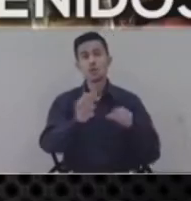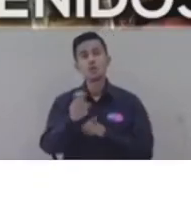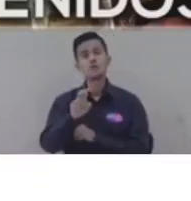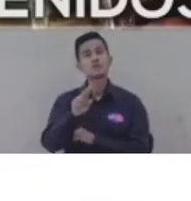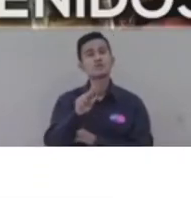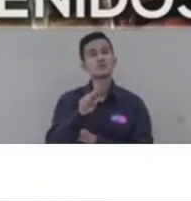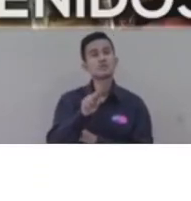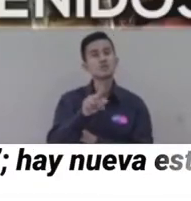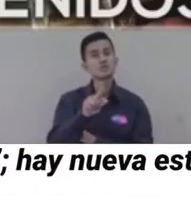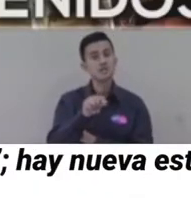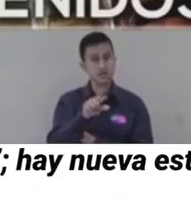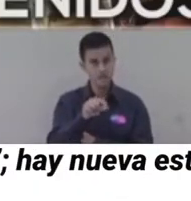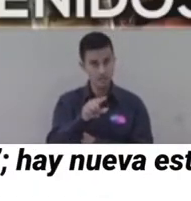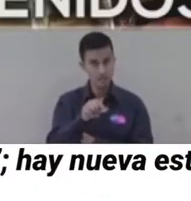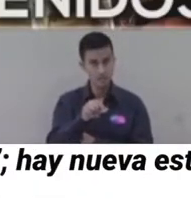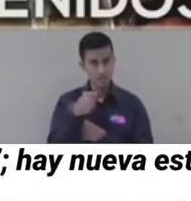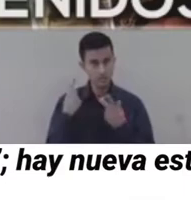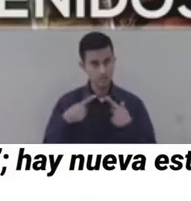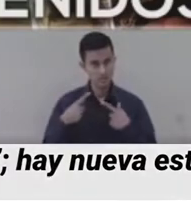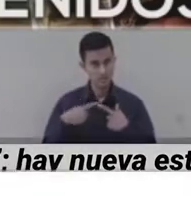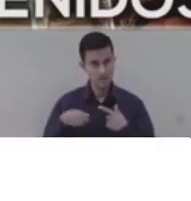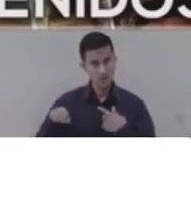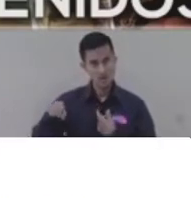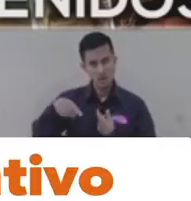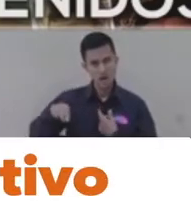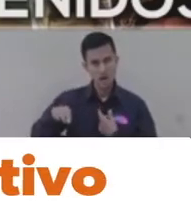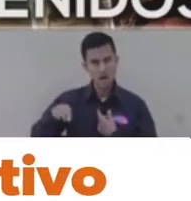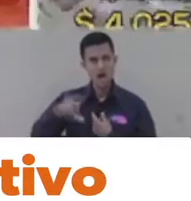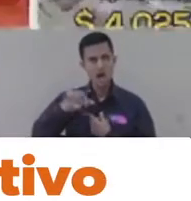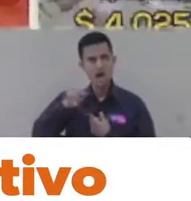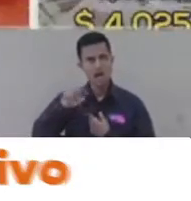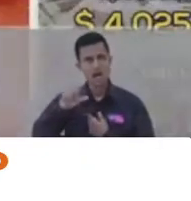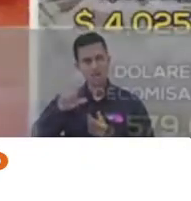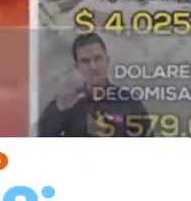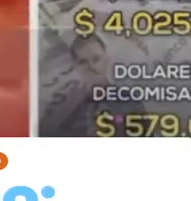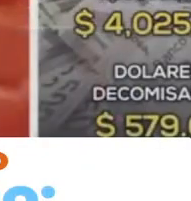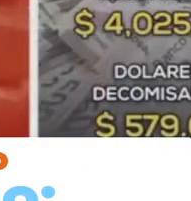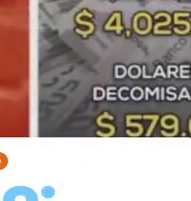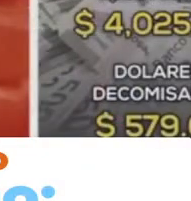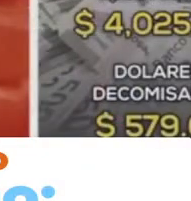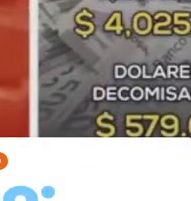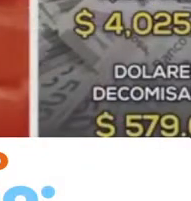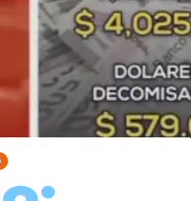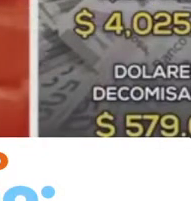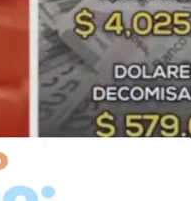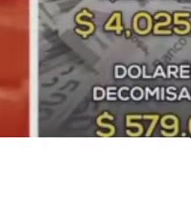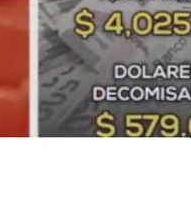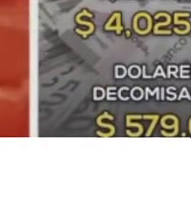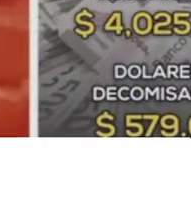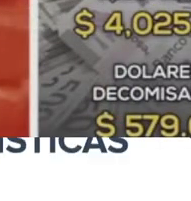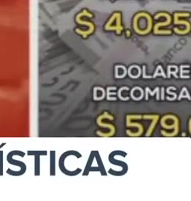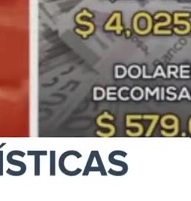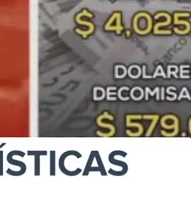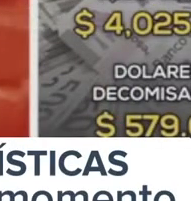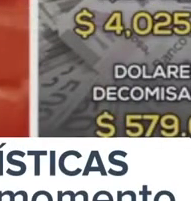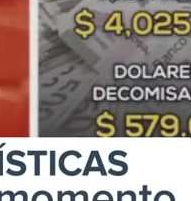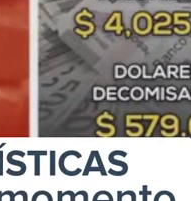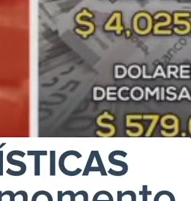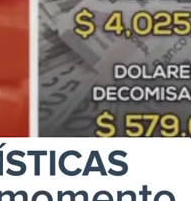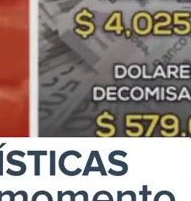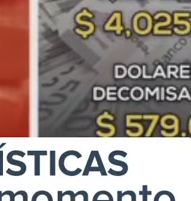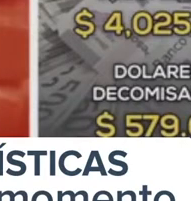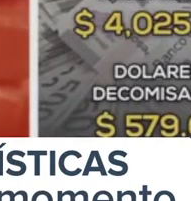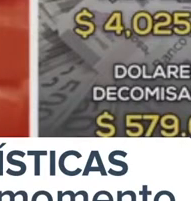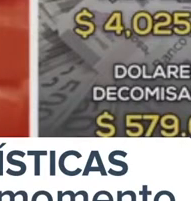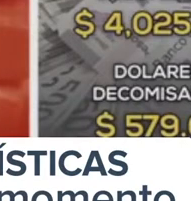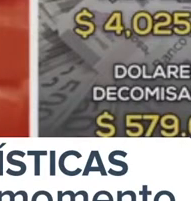a 15 días de la detención de jose antonio yepes mejor conocido como el marro el gobierno de guanajuato concluyó el operativo golpe de